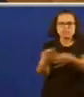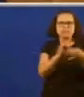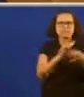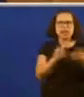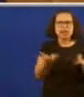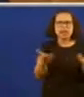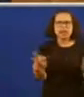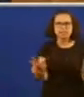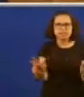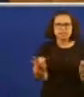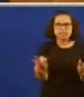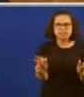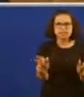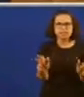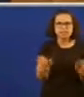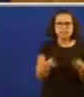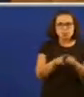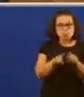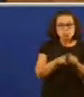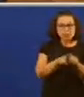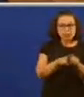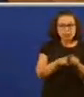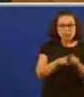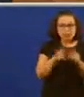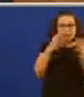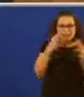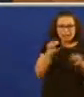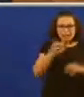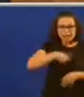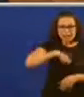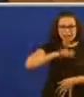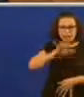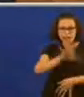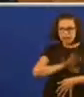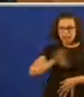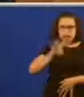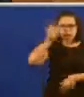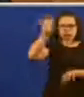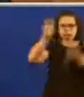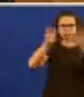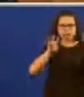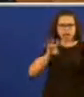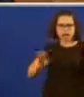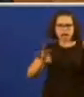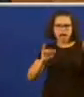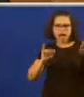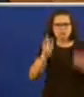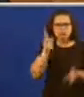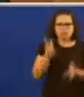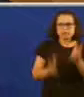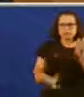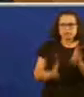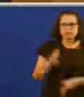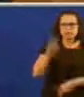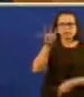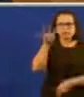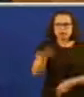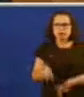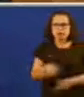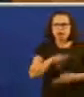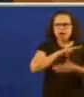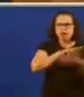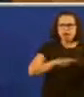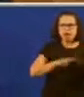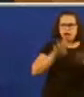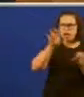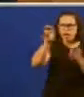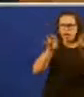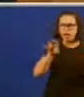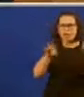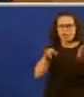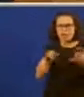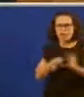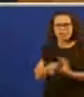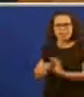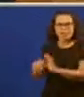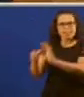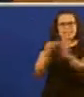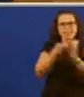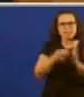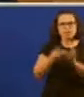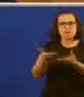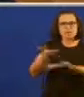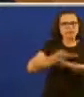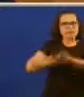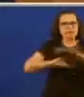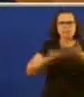sino que en realidade existen nacións, nacións como a Galega, a Vasca, a Catalán, e que a convivencia ten que ser en